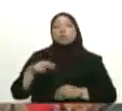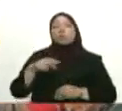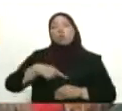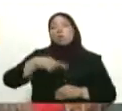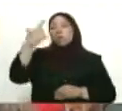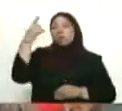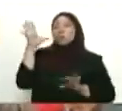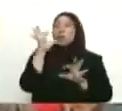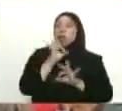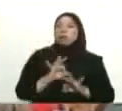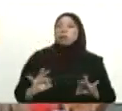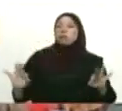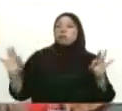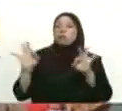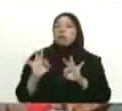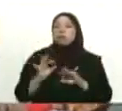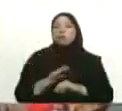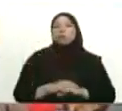vergüenza